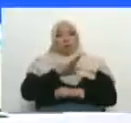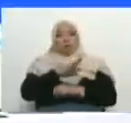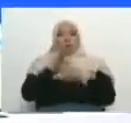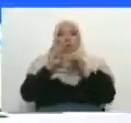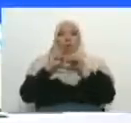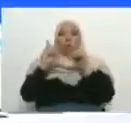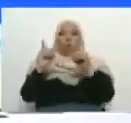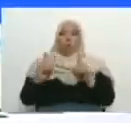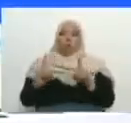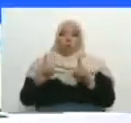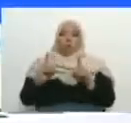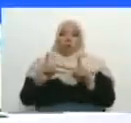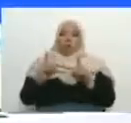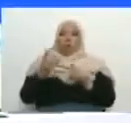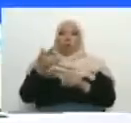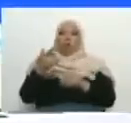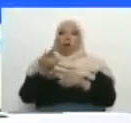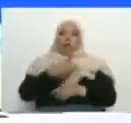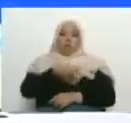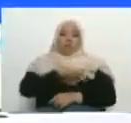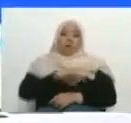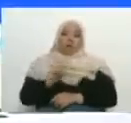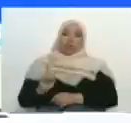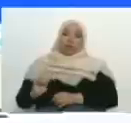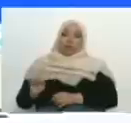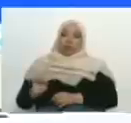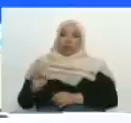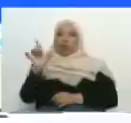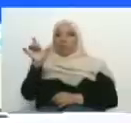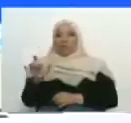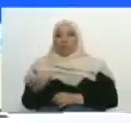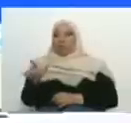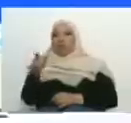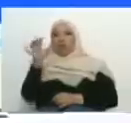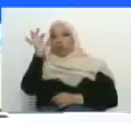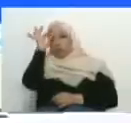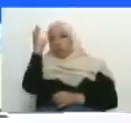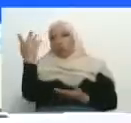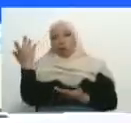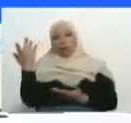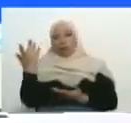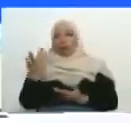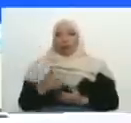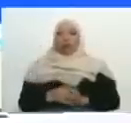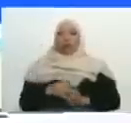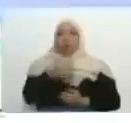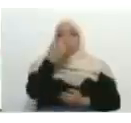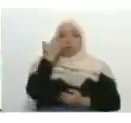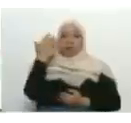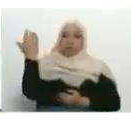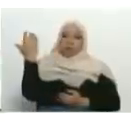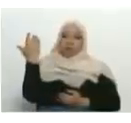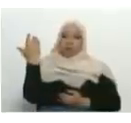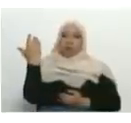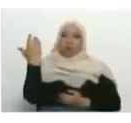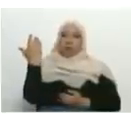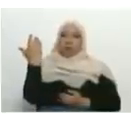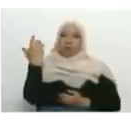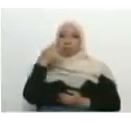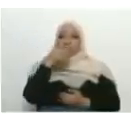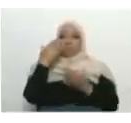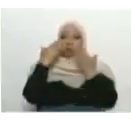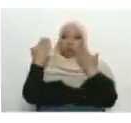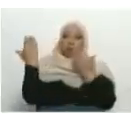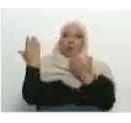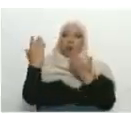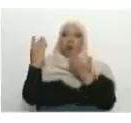autodesignaron procurador falso de Venezuela. Él fue parte en la defensa de Cristalex y